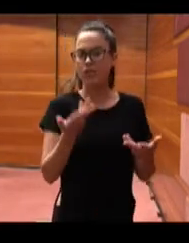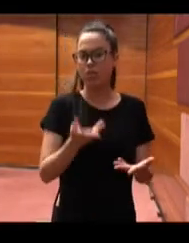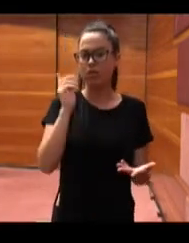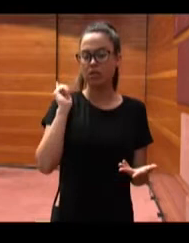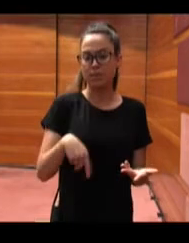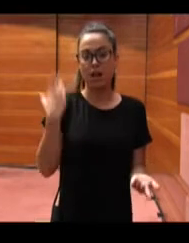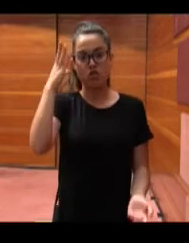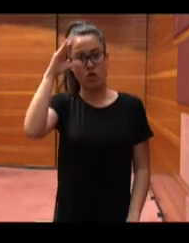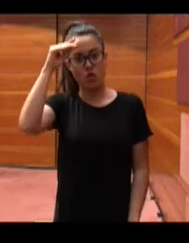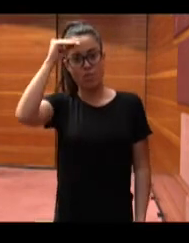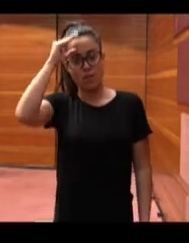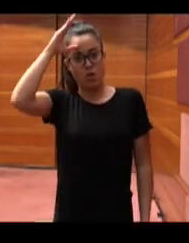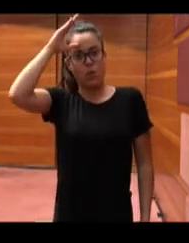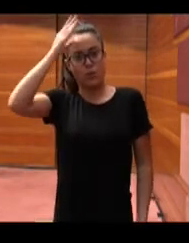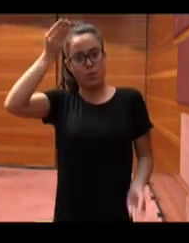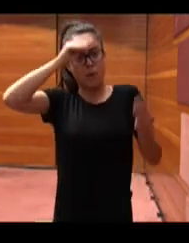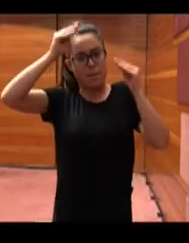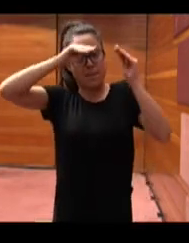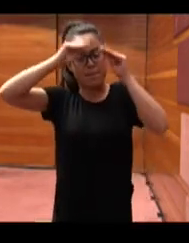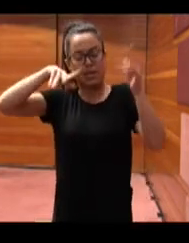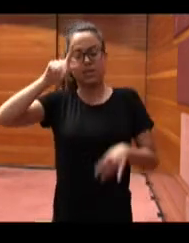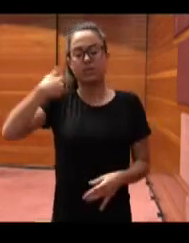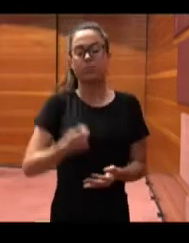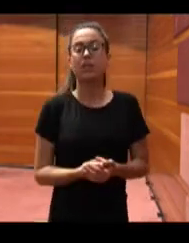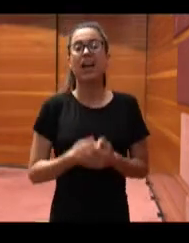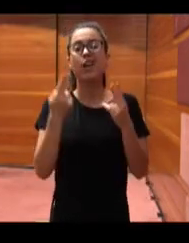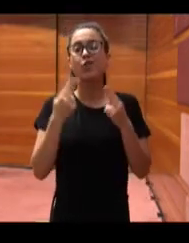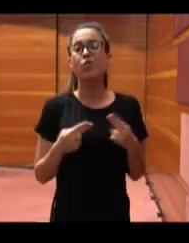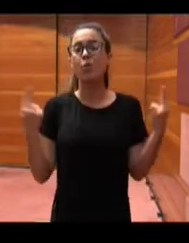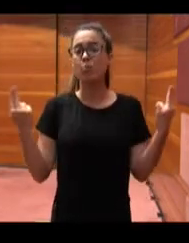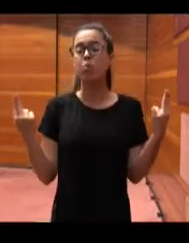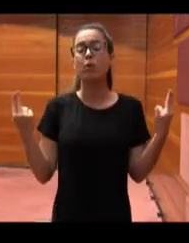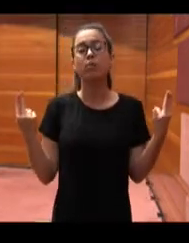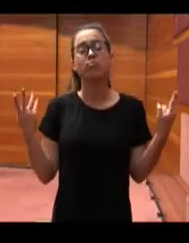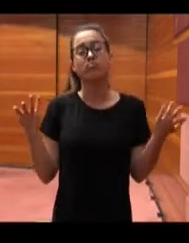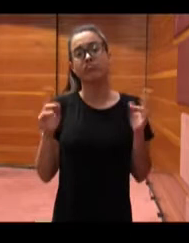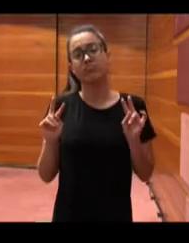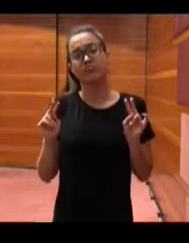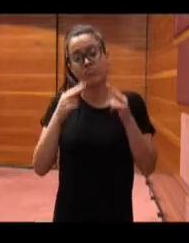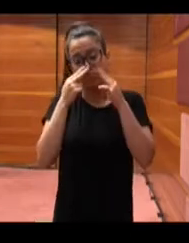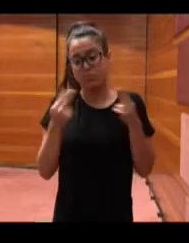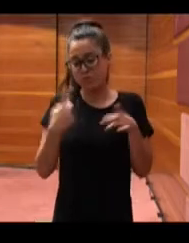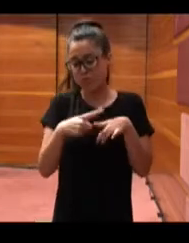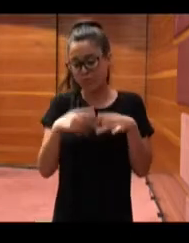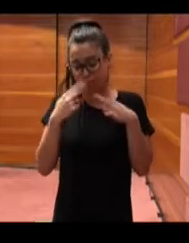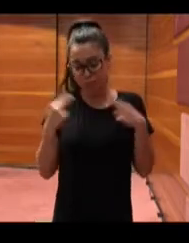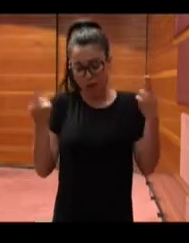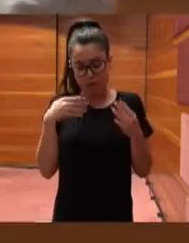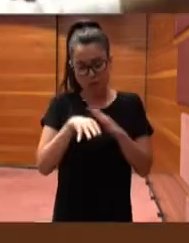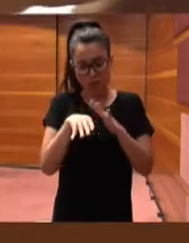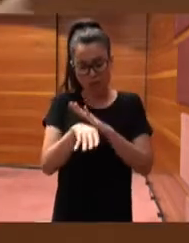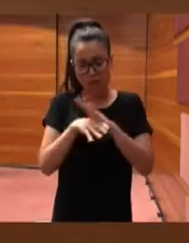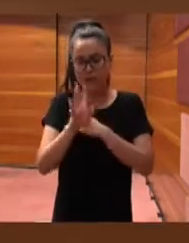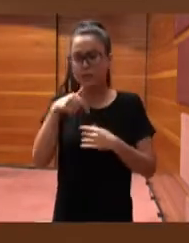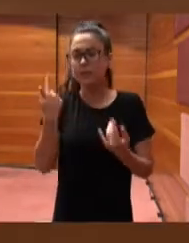más conocimiento. En tercer lugar, legitimar lo público. Antes he visto en el vídeo que se ponía que en todos los post-it que pegaba la